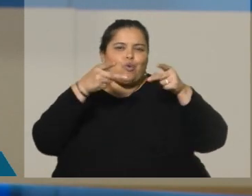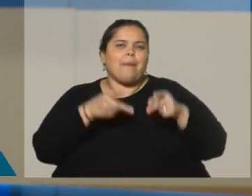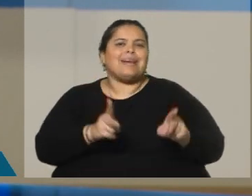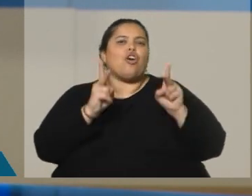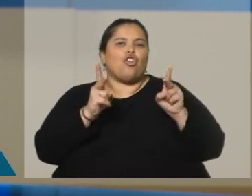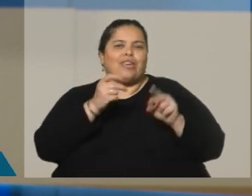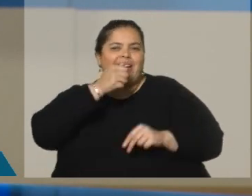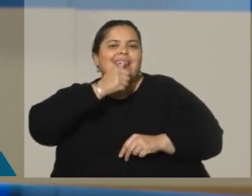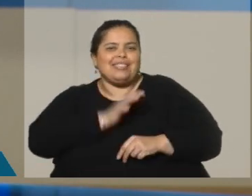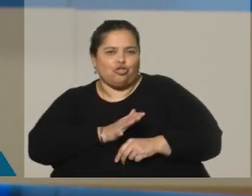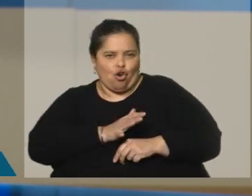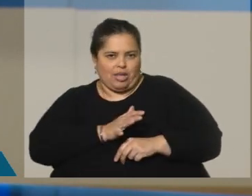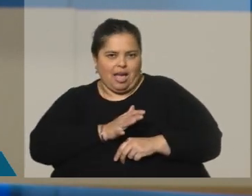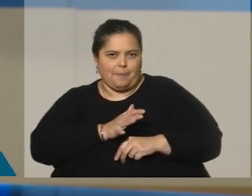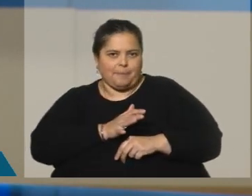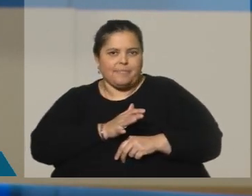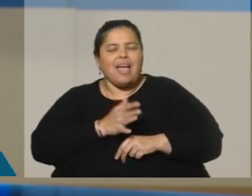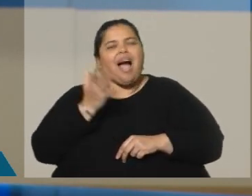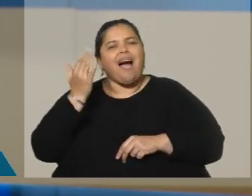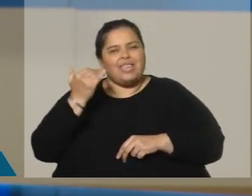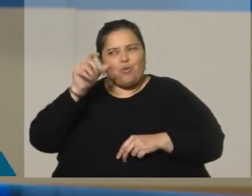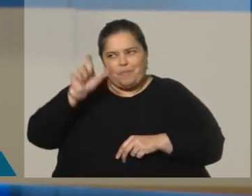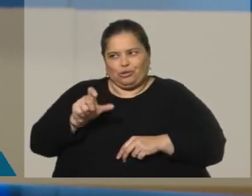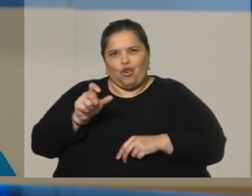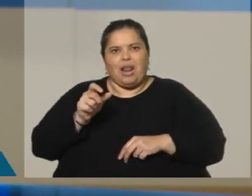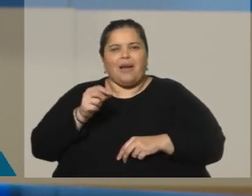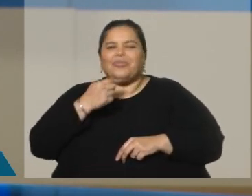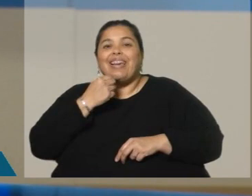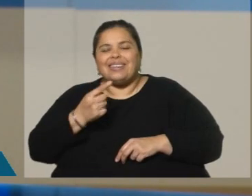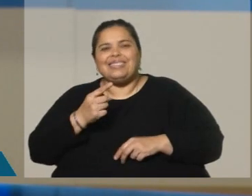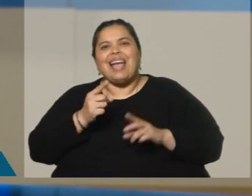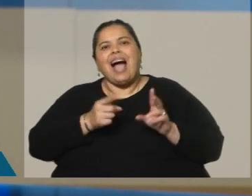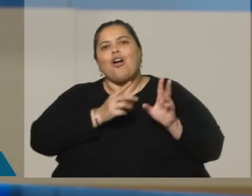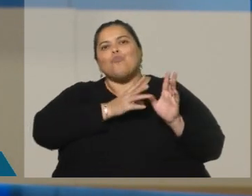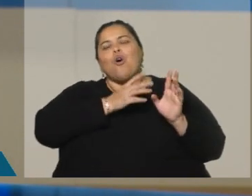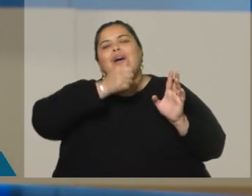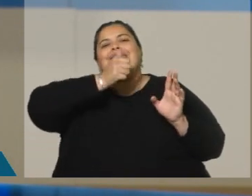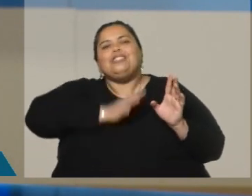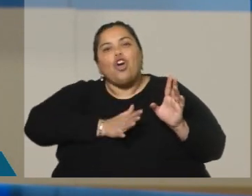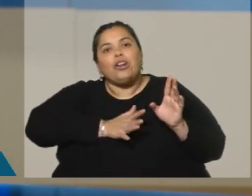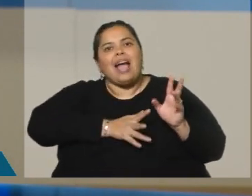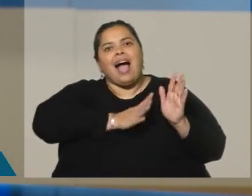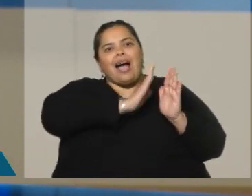historia había un gran historiador que decía rebanar la historia en pedazos